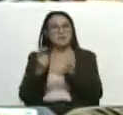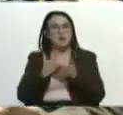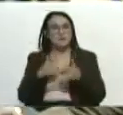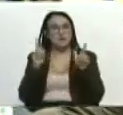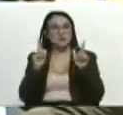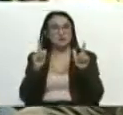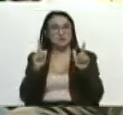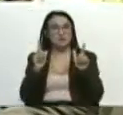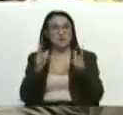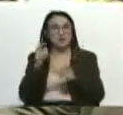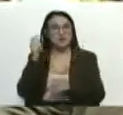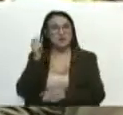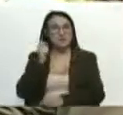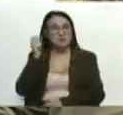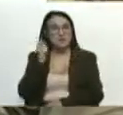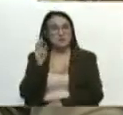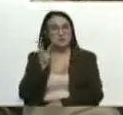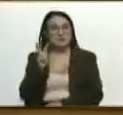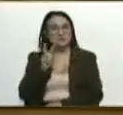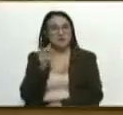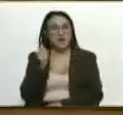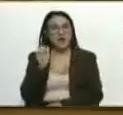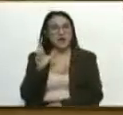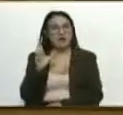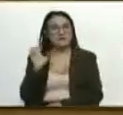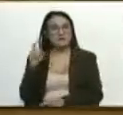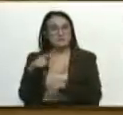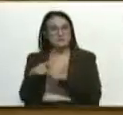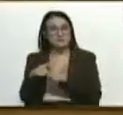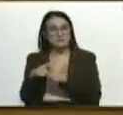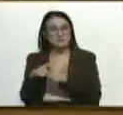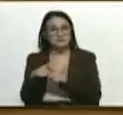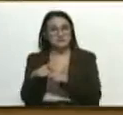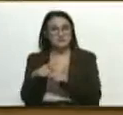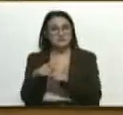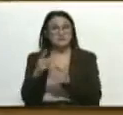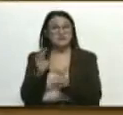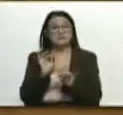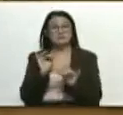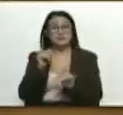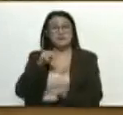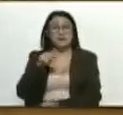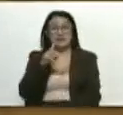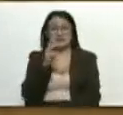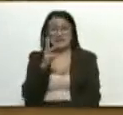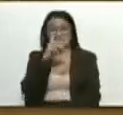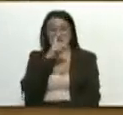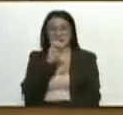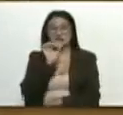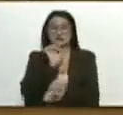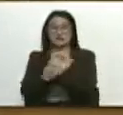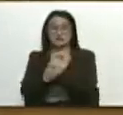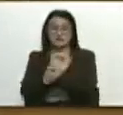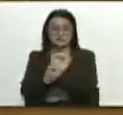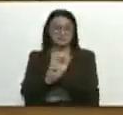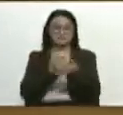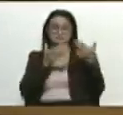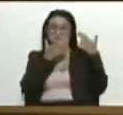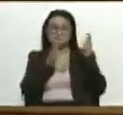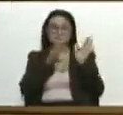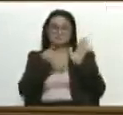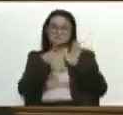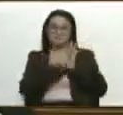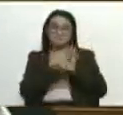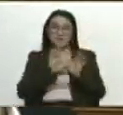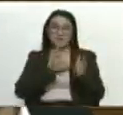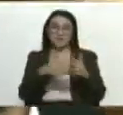liberación del diplomático venezolano Alex Saab, tras cumplir 3 años de su detención arbitraria e ilegal en